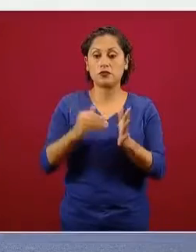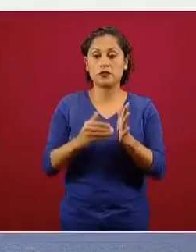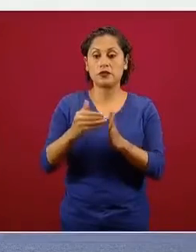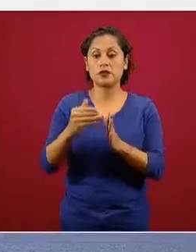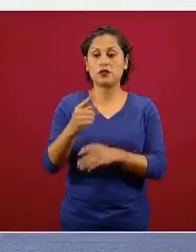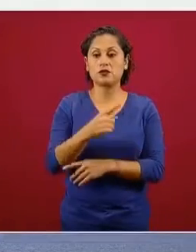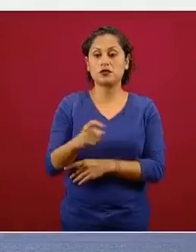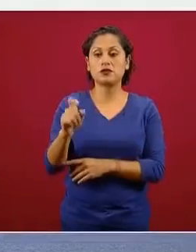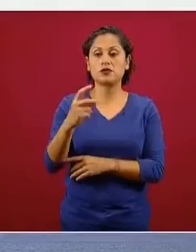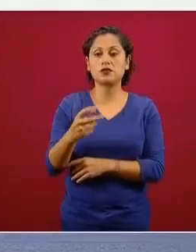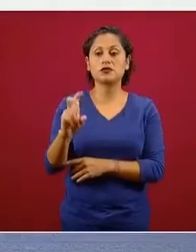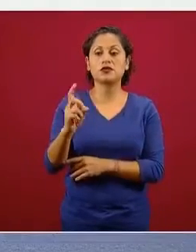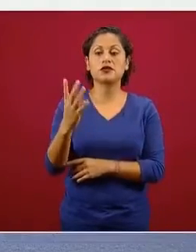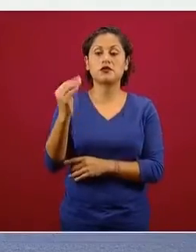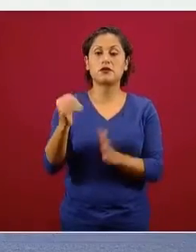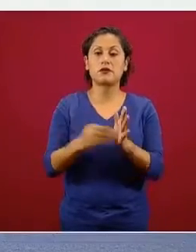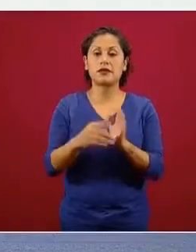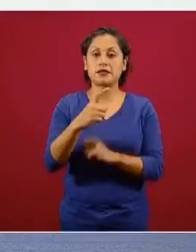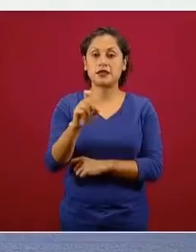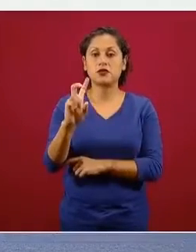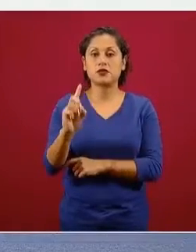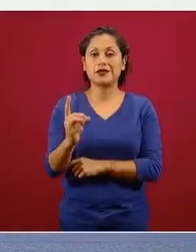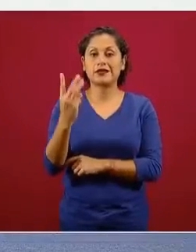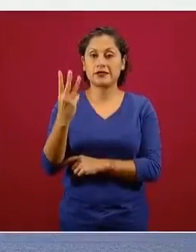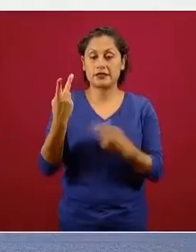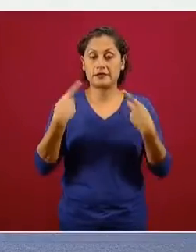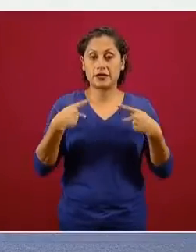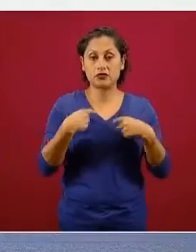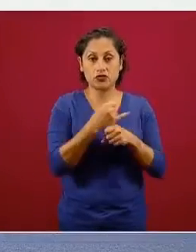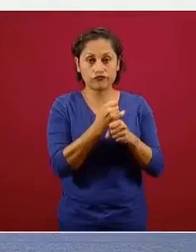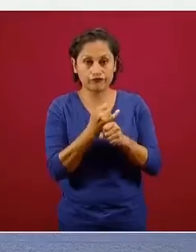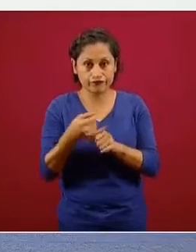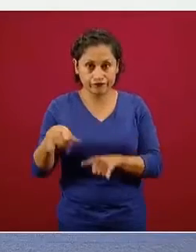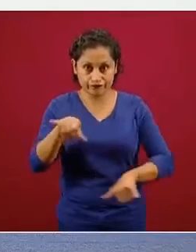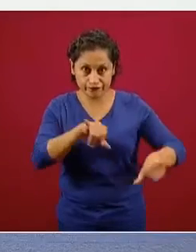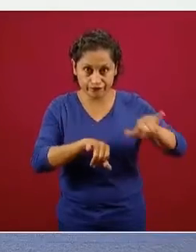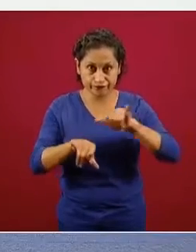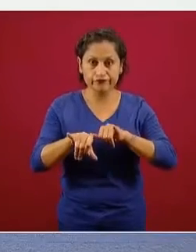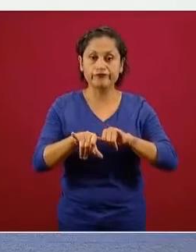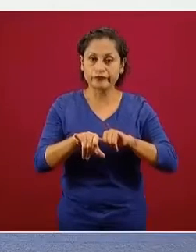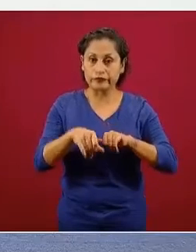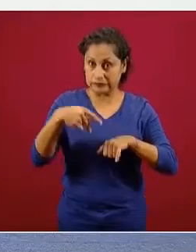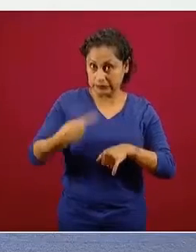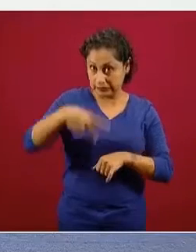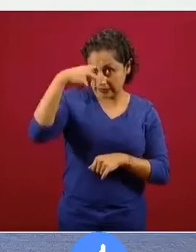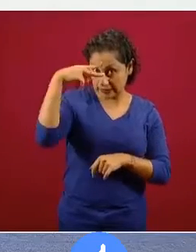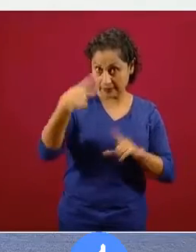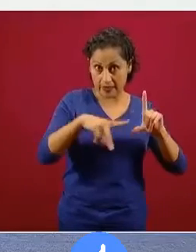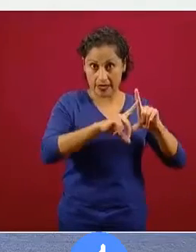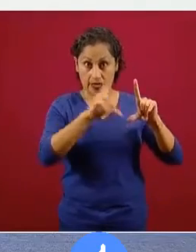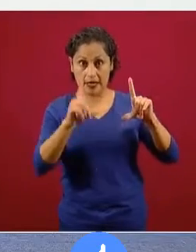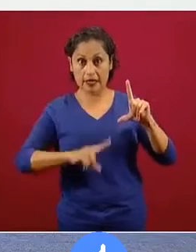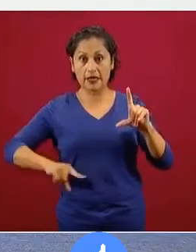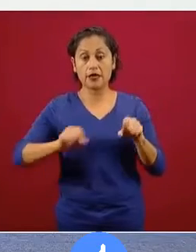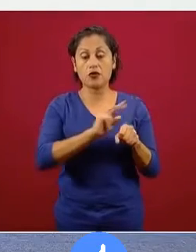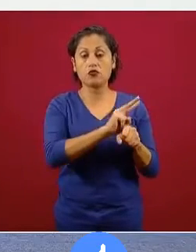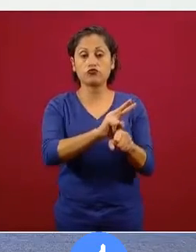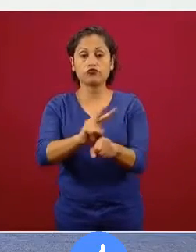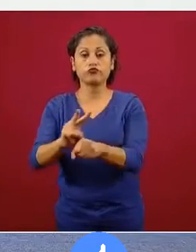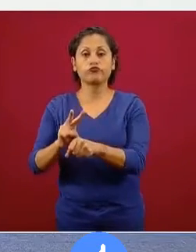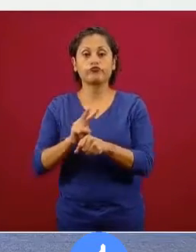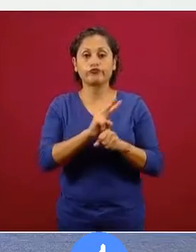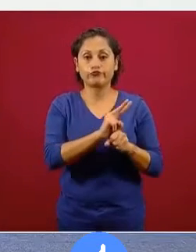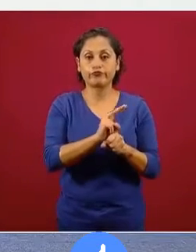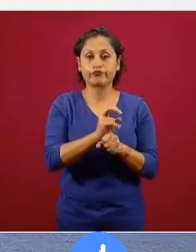1.239.133 personas han sido estudiadas. Esto quiere decir, en México, recuérdenlo, la vigilancia epidemiológica tiene una